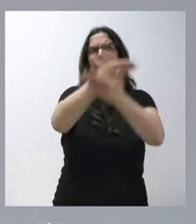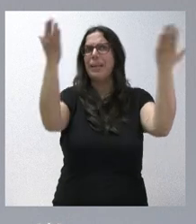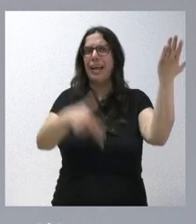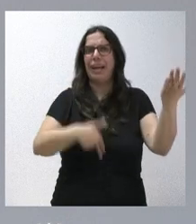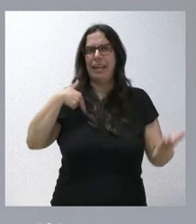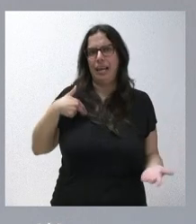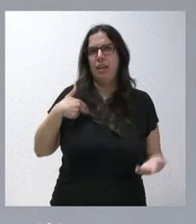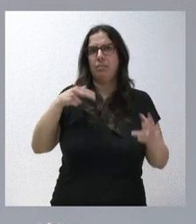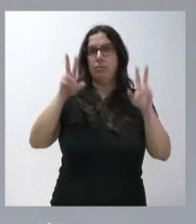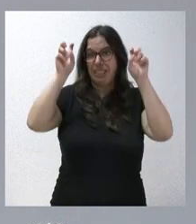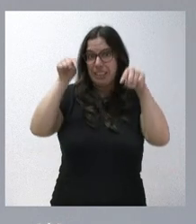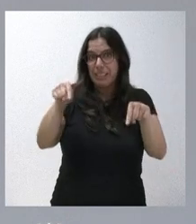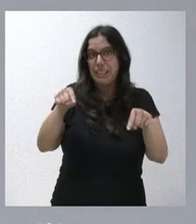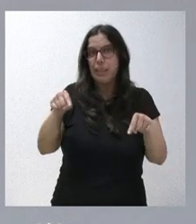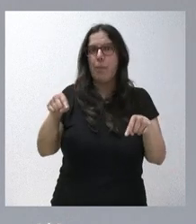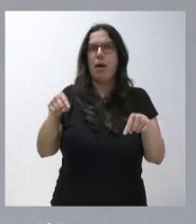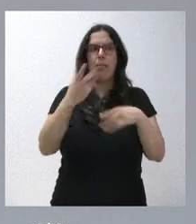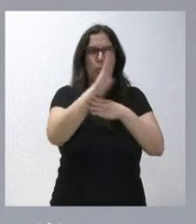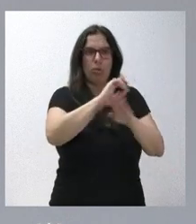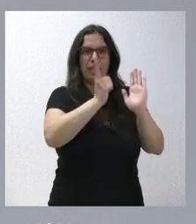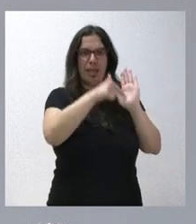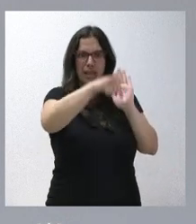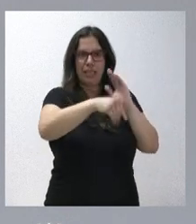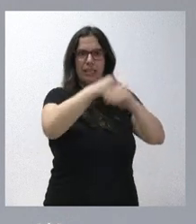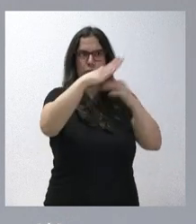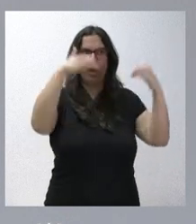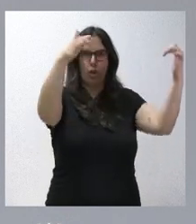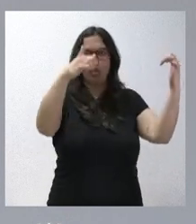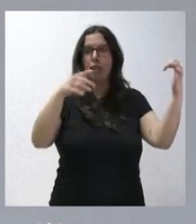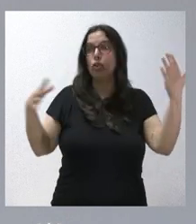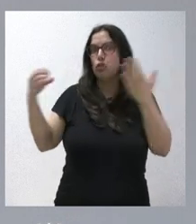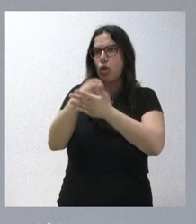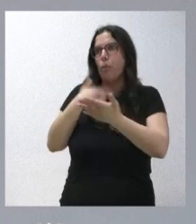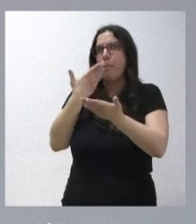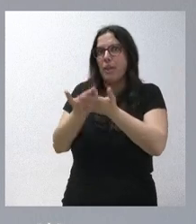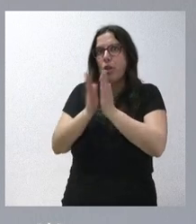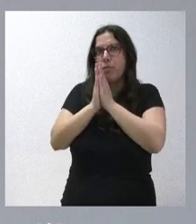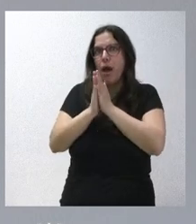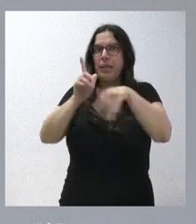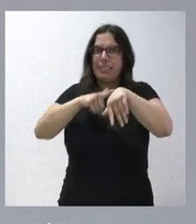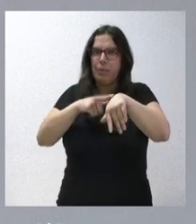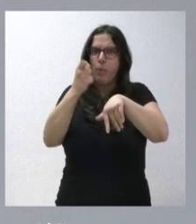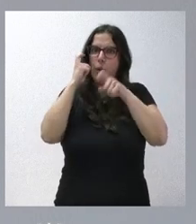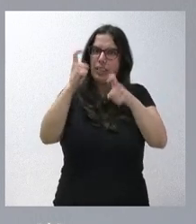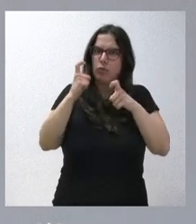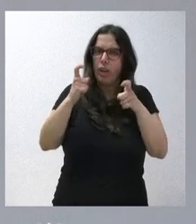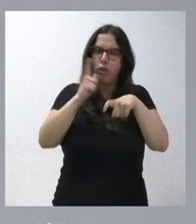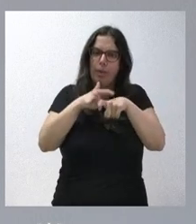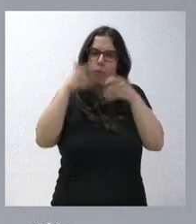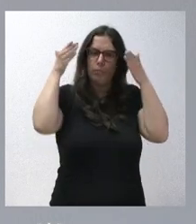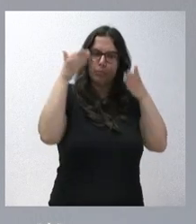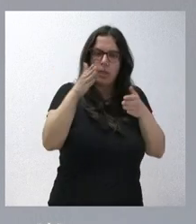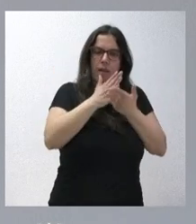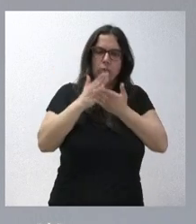tema de memoria democrática y la proposición de ley que se ha presentado en las Cortes yo les rogaría un tiempo de esfuerzo y dedicación para